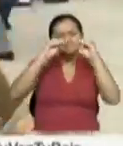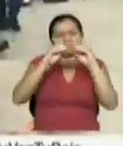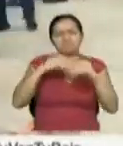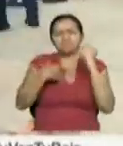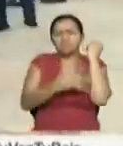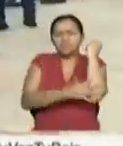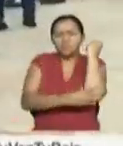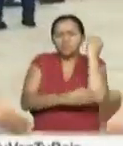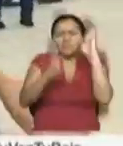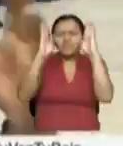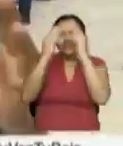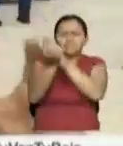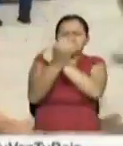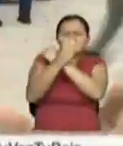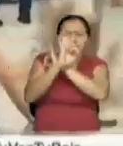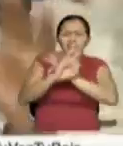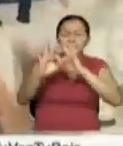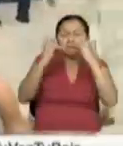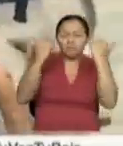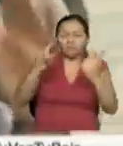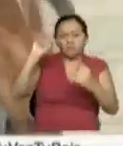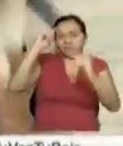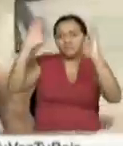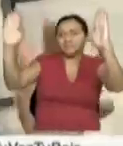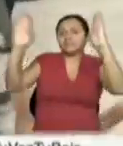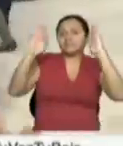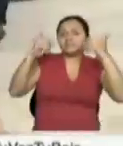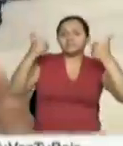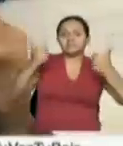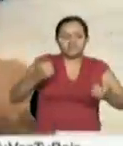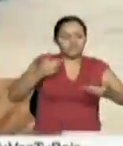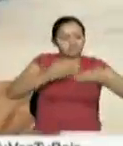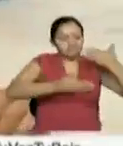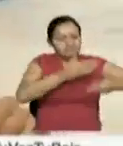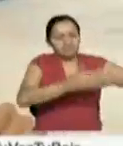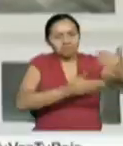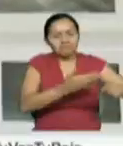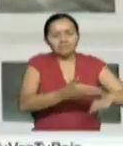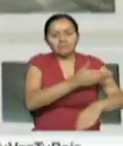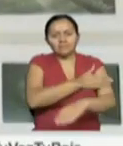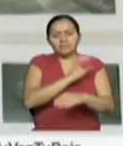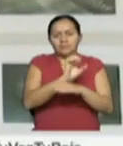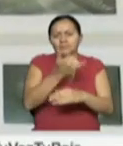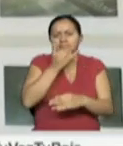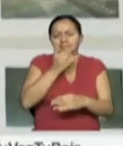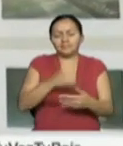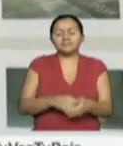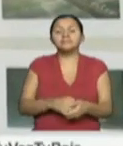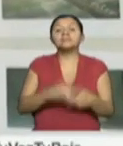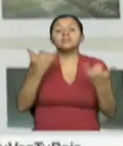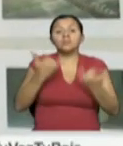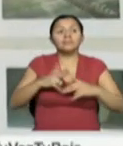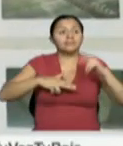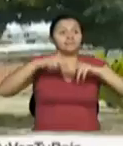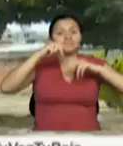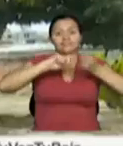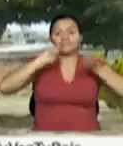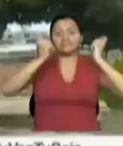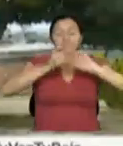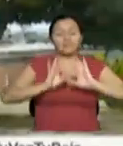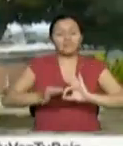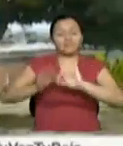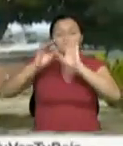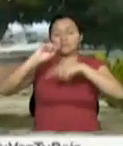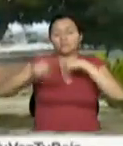más necesitados, por los más olvidados que hemos tenido en este país. La infraestructura repotenciada será puesta